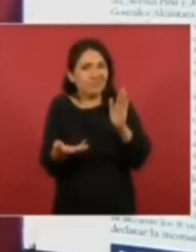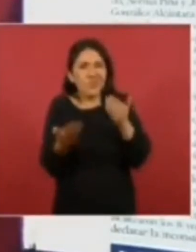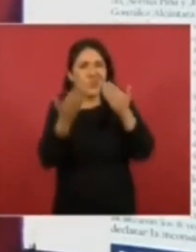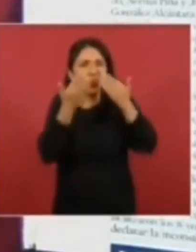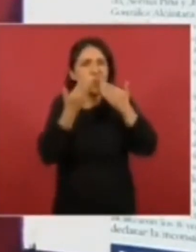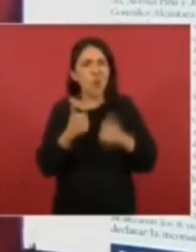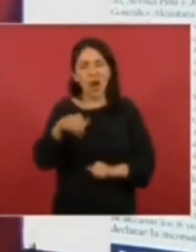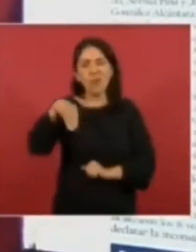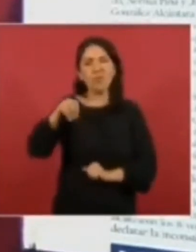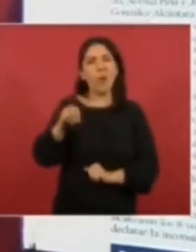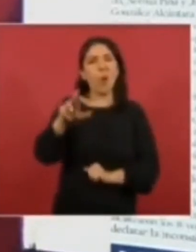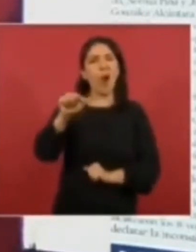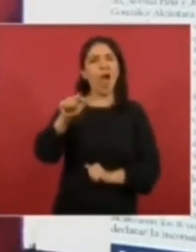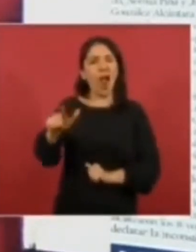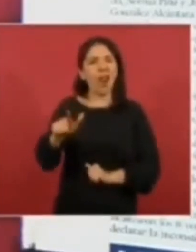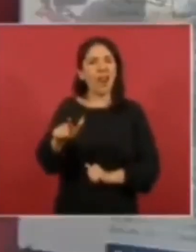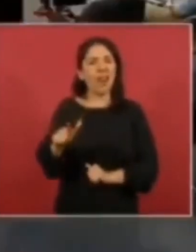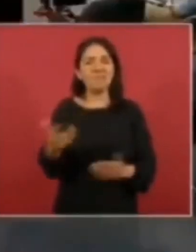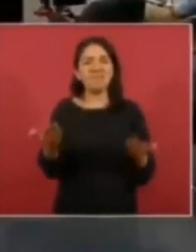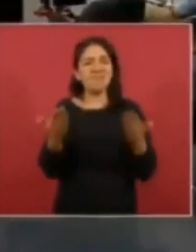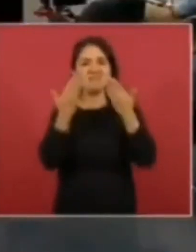inmoral.